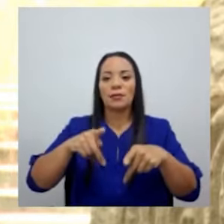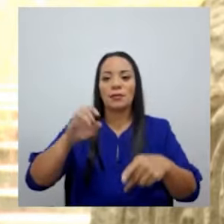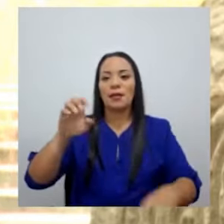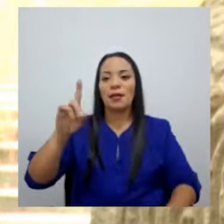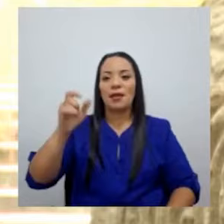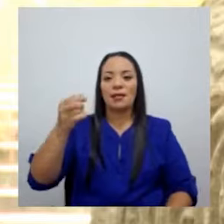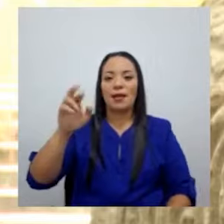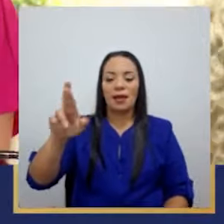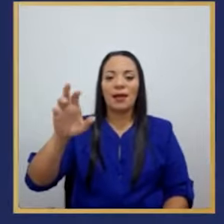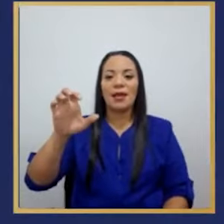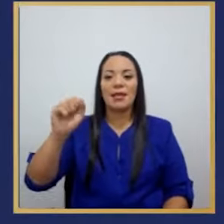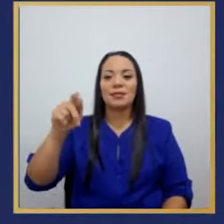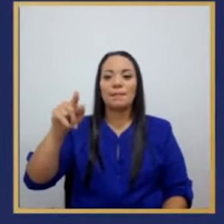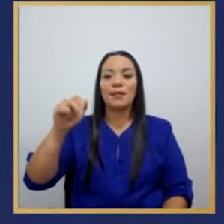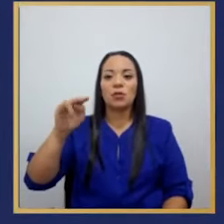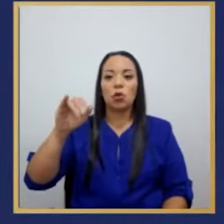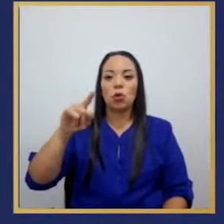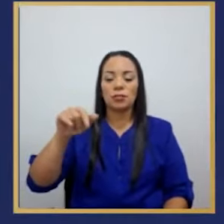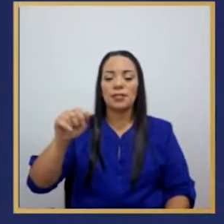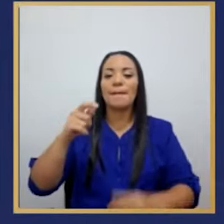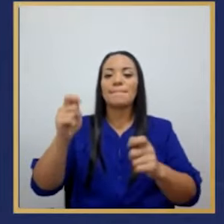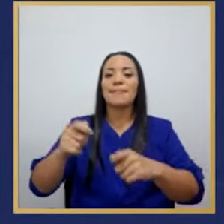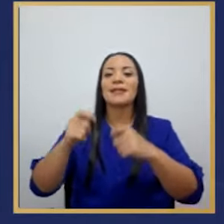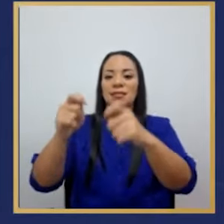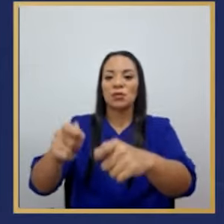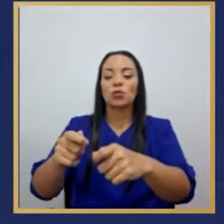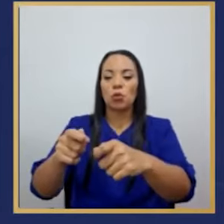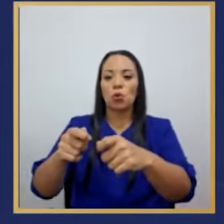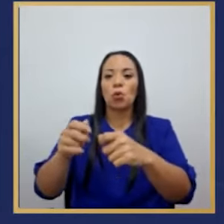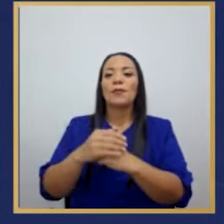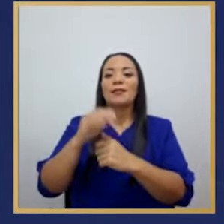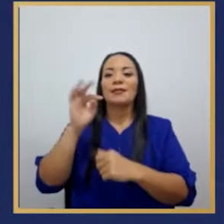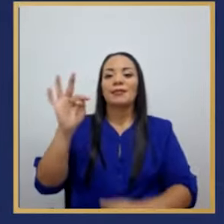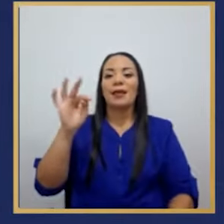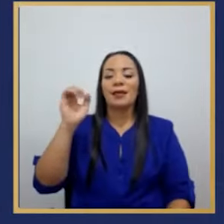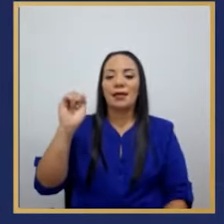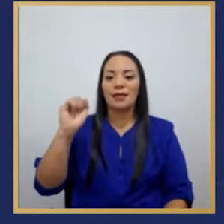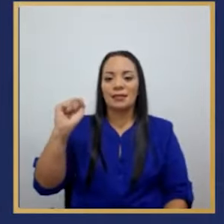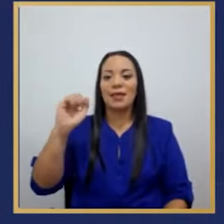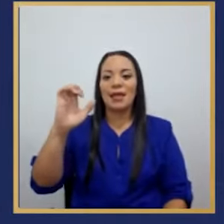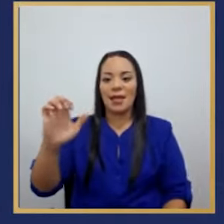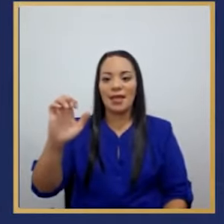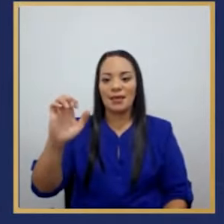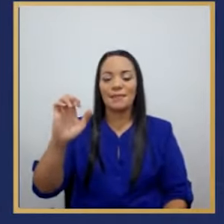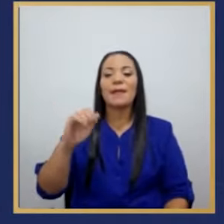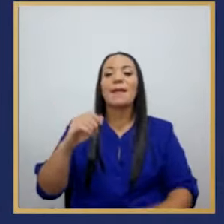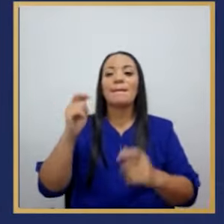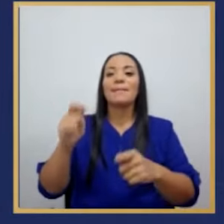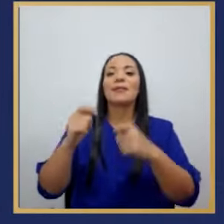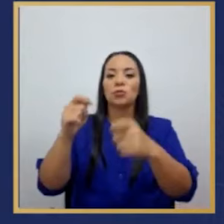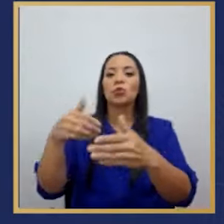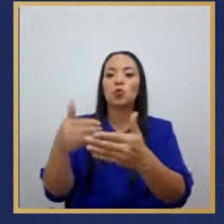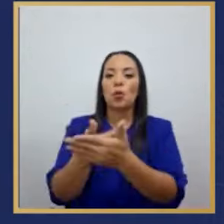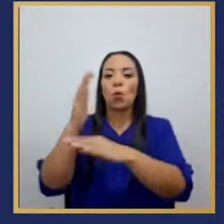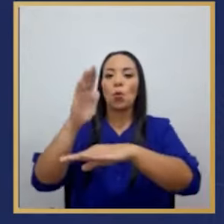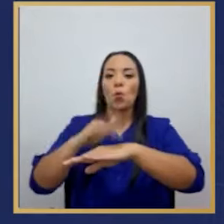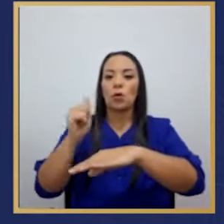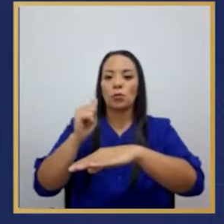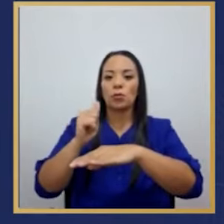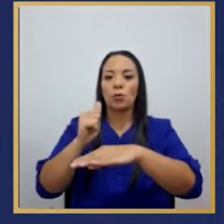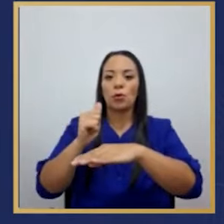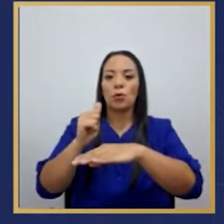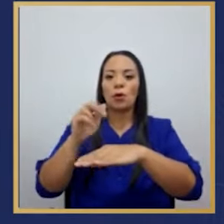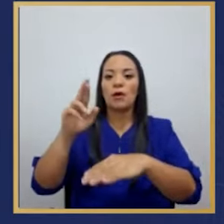Edgar Espinosa presentó ante el Tribunal Supremo de Elecciones una nueva convocatoria a